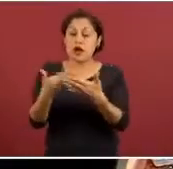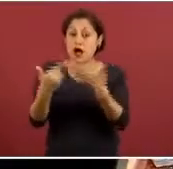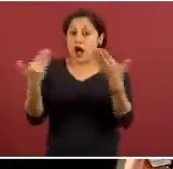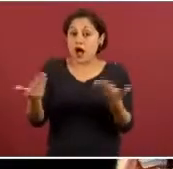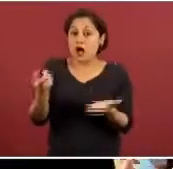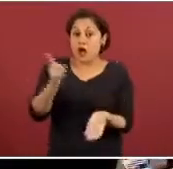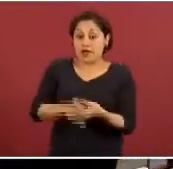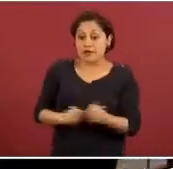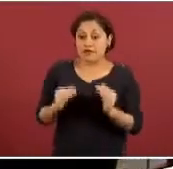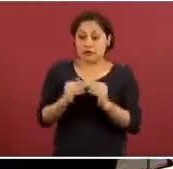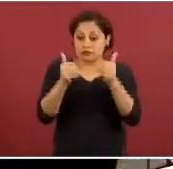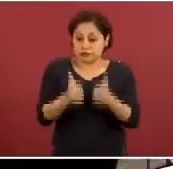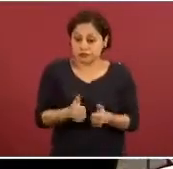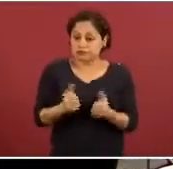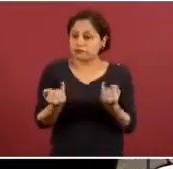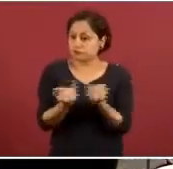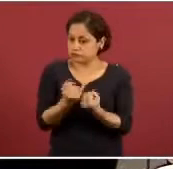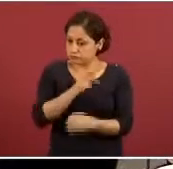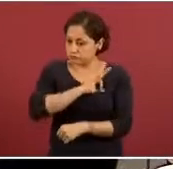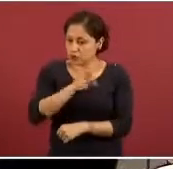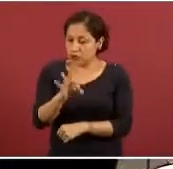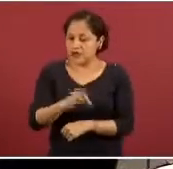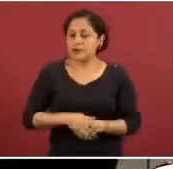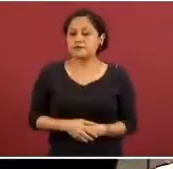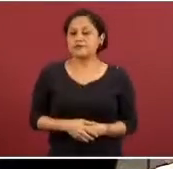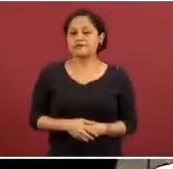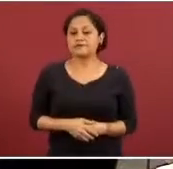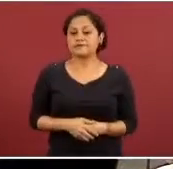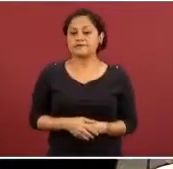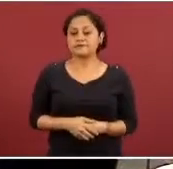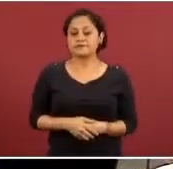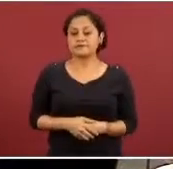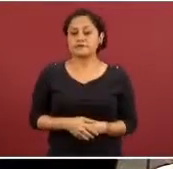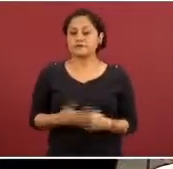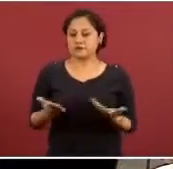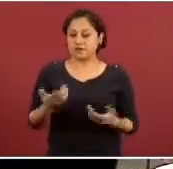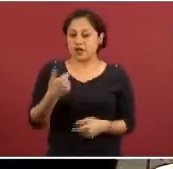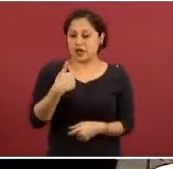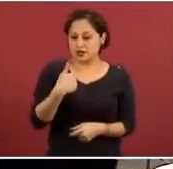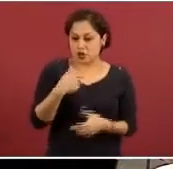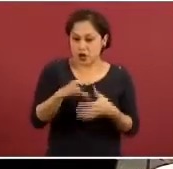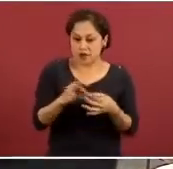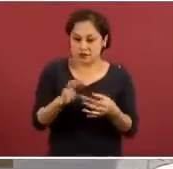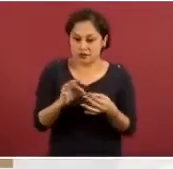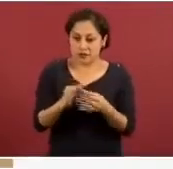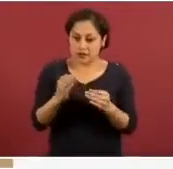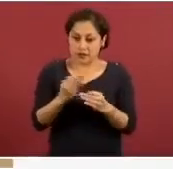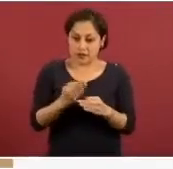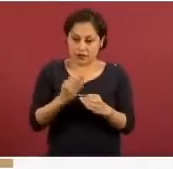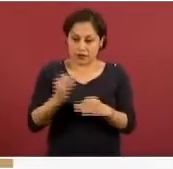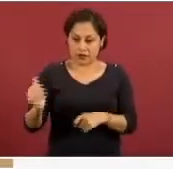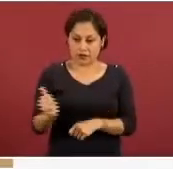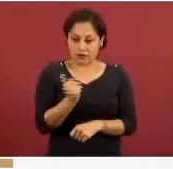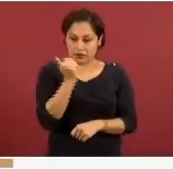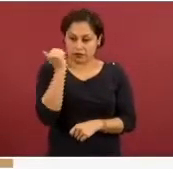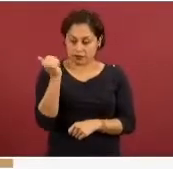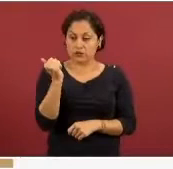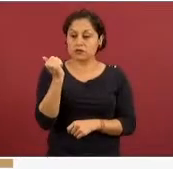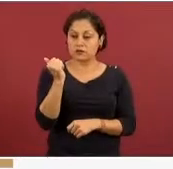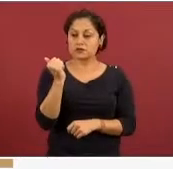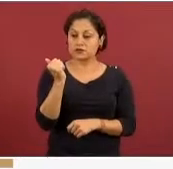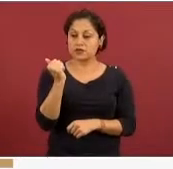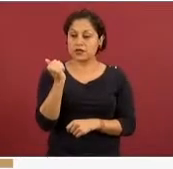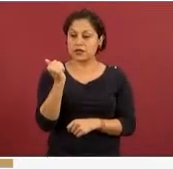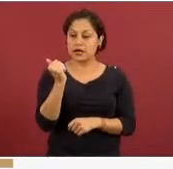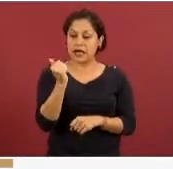favor. Entonces, como decía, es un tiempo de reconocer que estas actividades son de